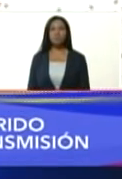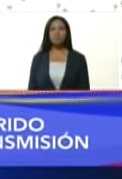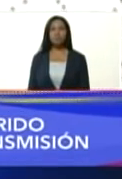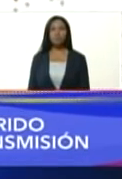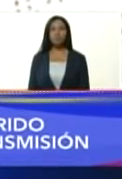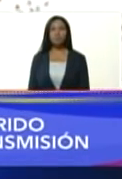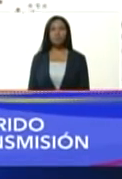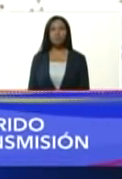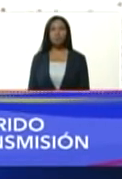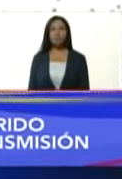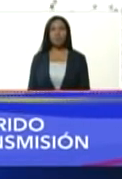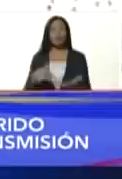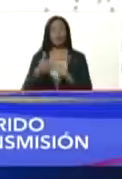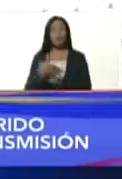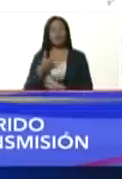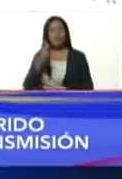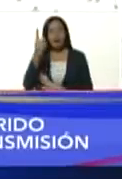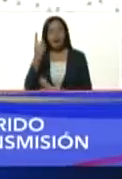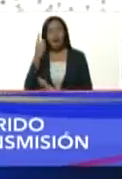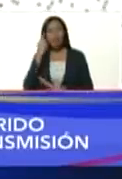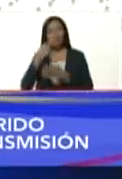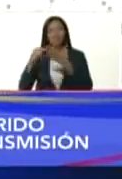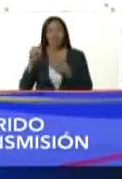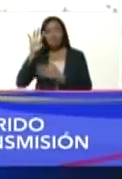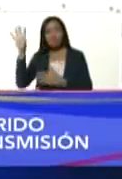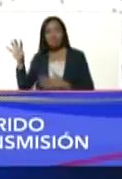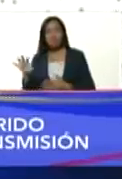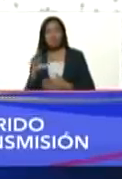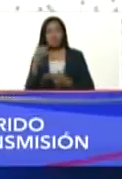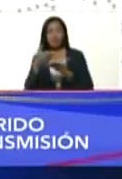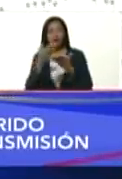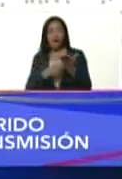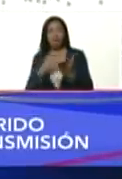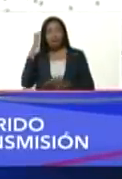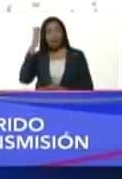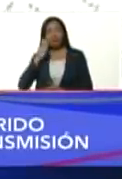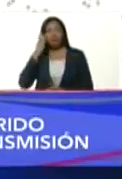Es lo que ha pasado en la etapa anterior